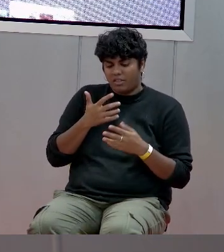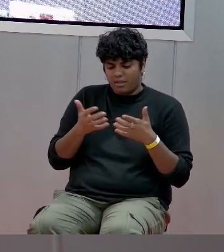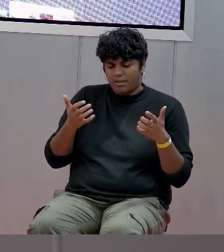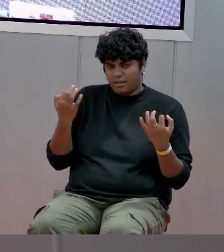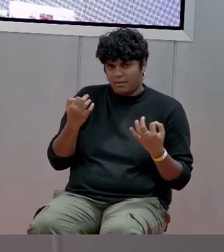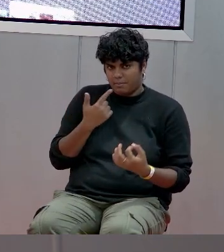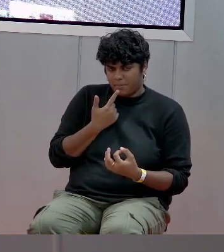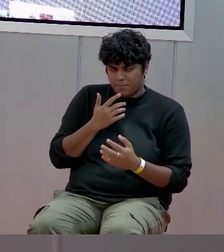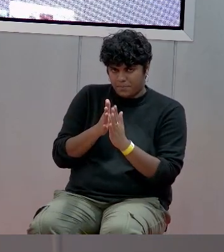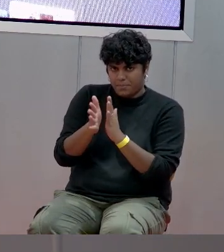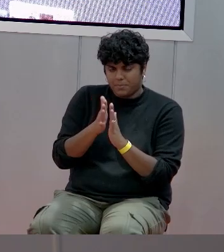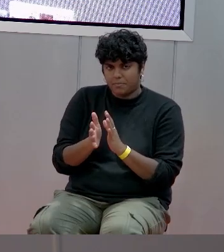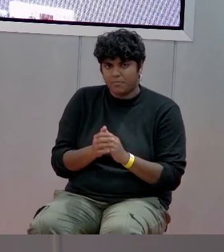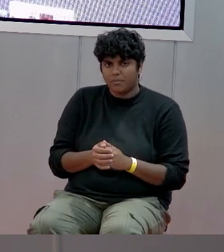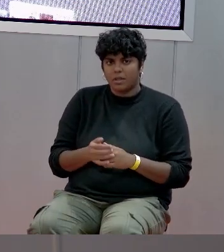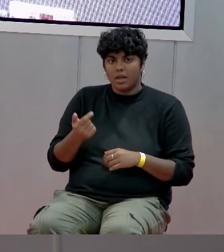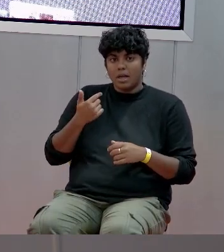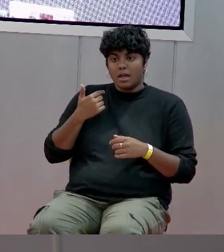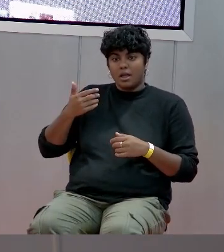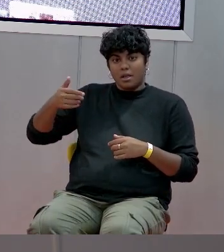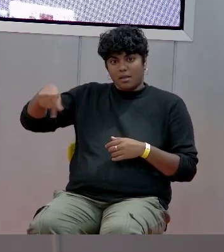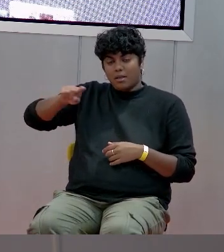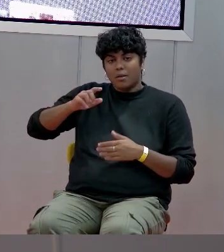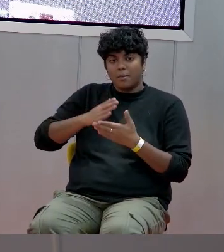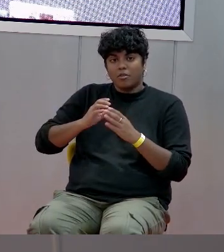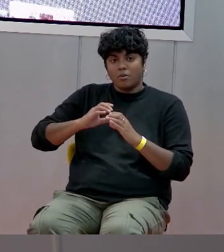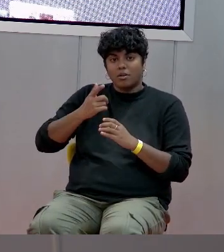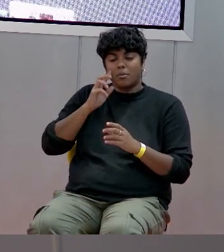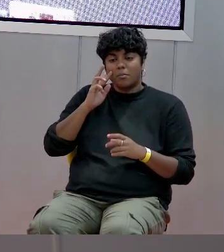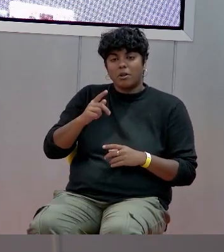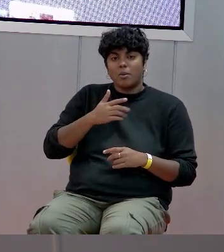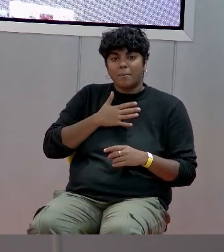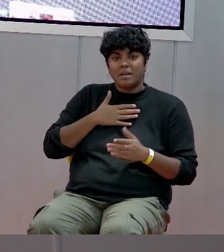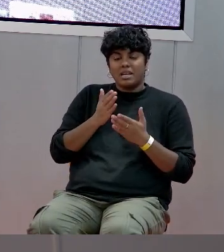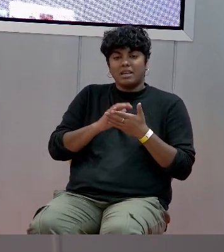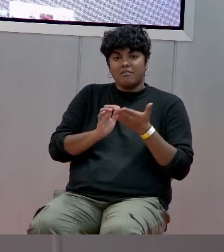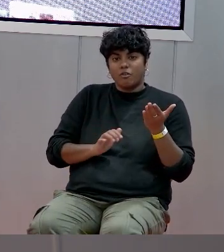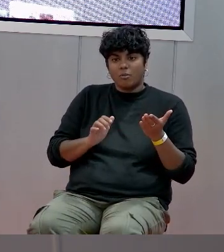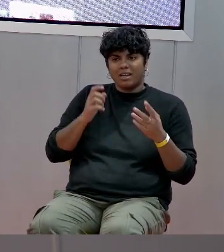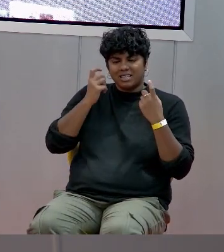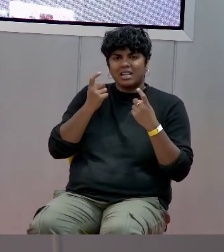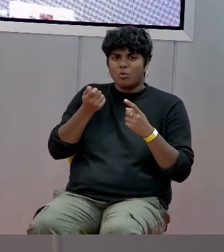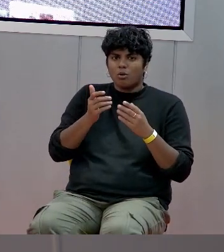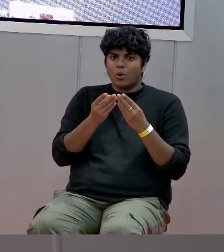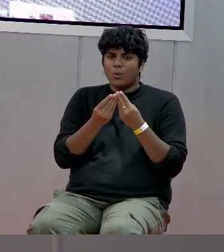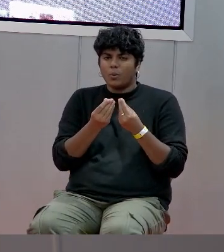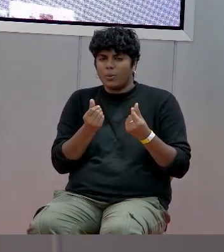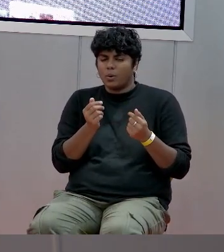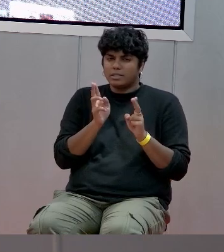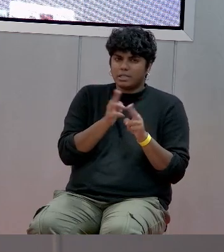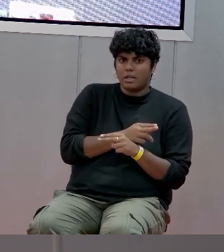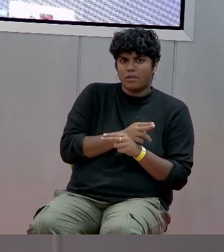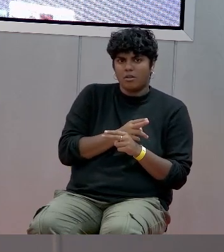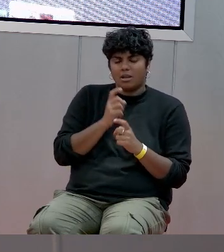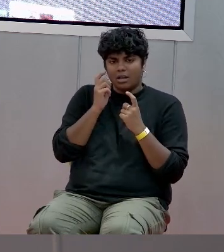siguiente: cuando vieron mi informe en verano, intentaron silenciarlo. El informe acabó en la Junta